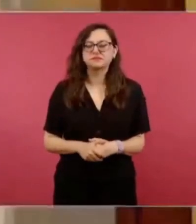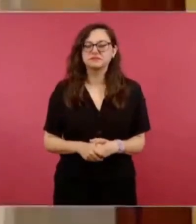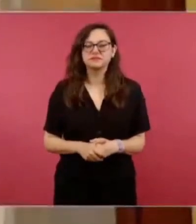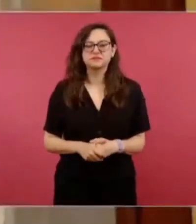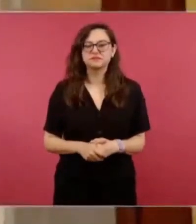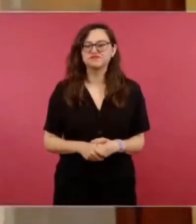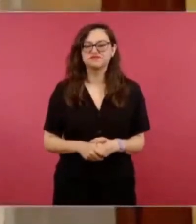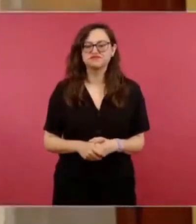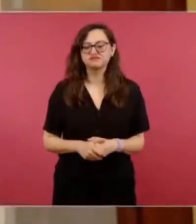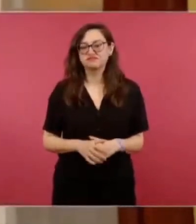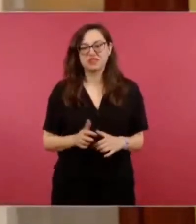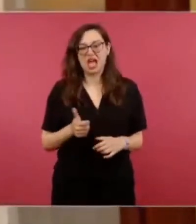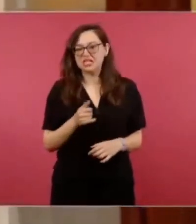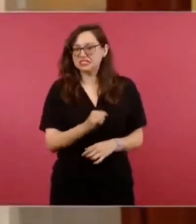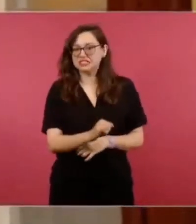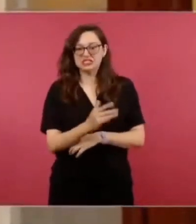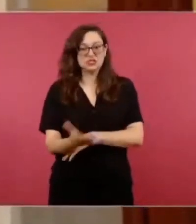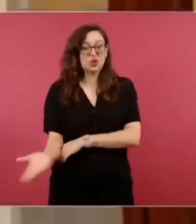infamias